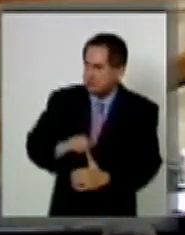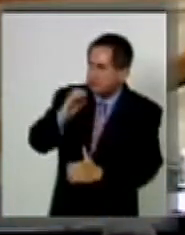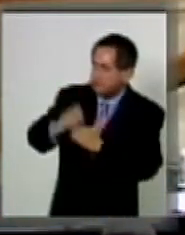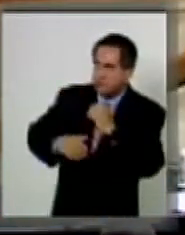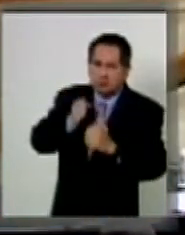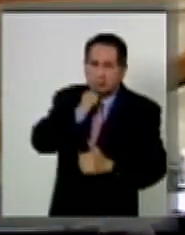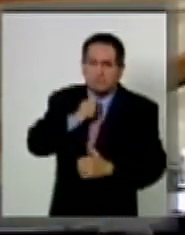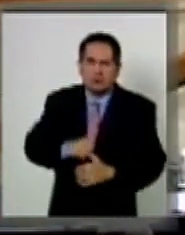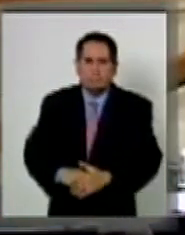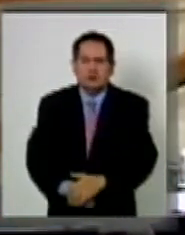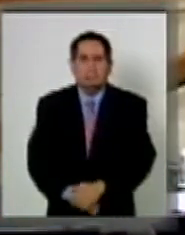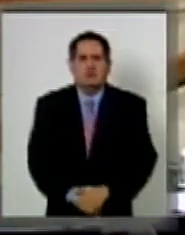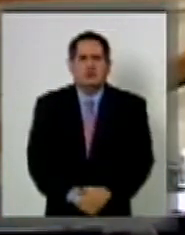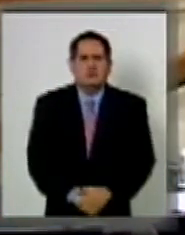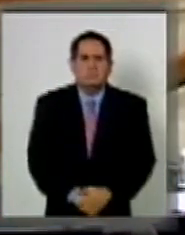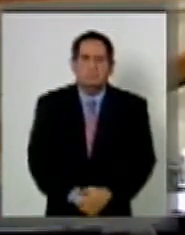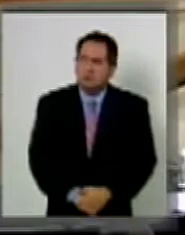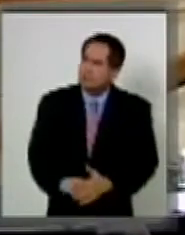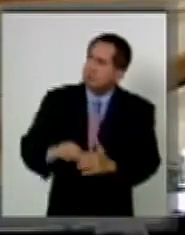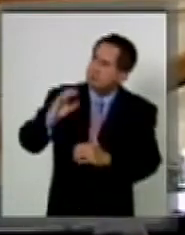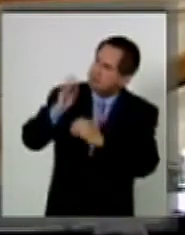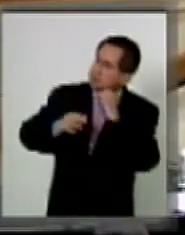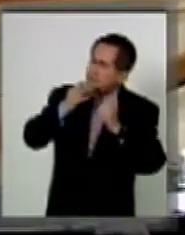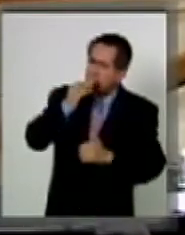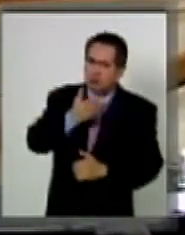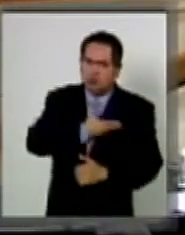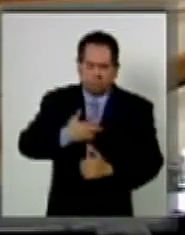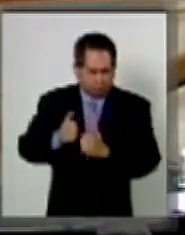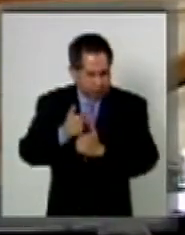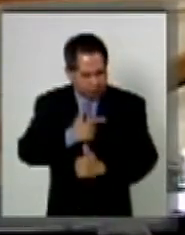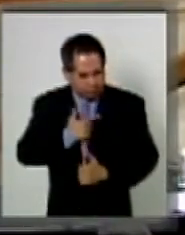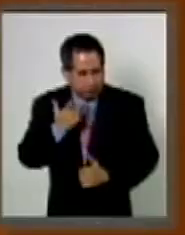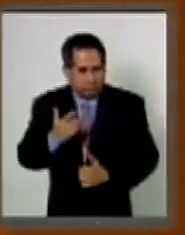senador. Concluyo, presidente, con gusto.